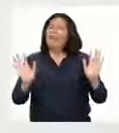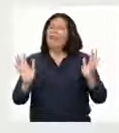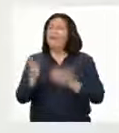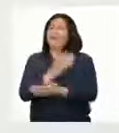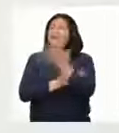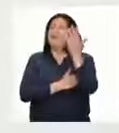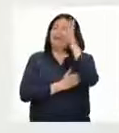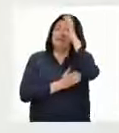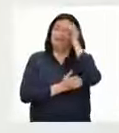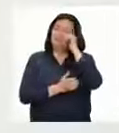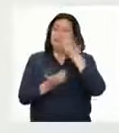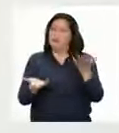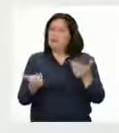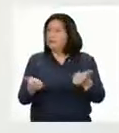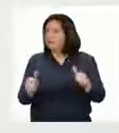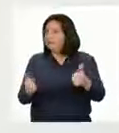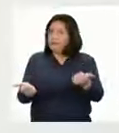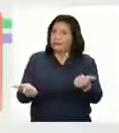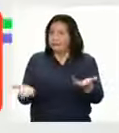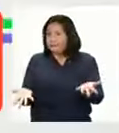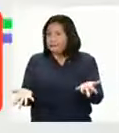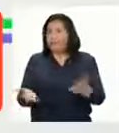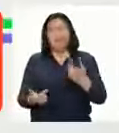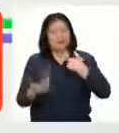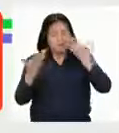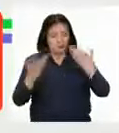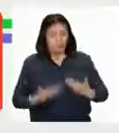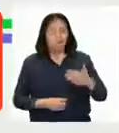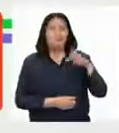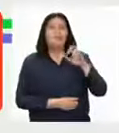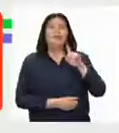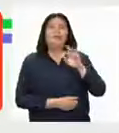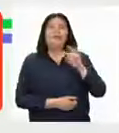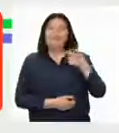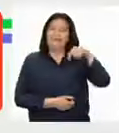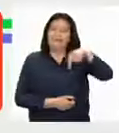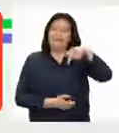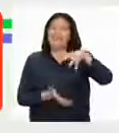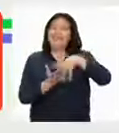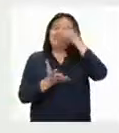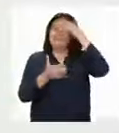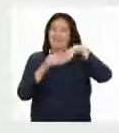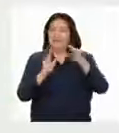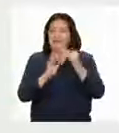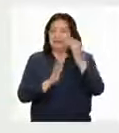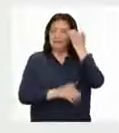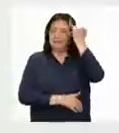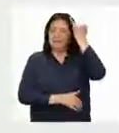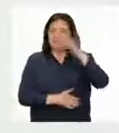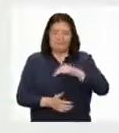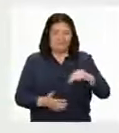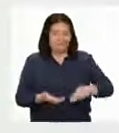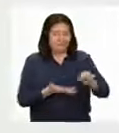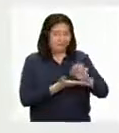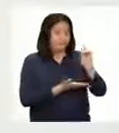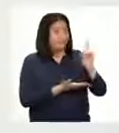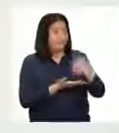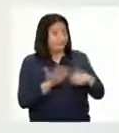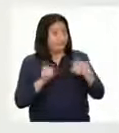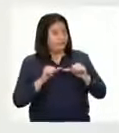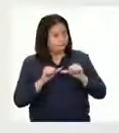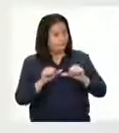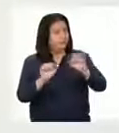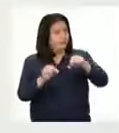Buenos días, chicas y chicos, ¿cómo están el día de hoy? Yo soy Patricia Barreto y esto es Aprendo en Casa, una iniciativa del Ministerio de Educación para